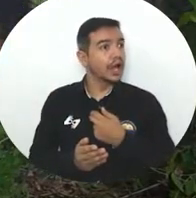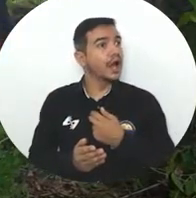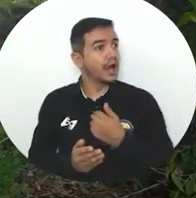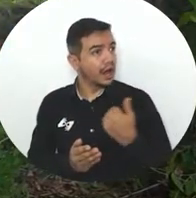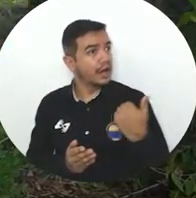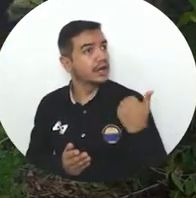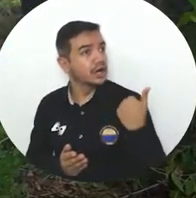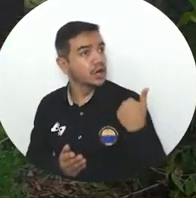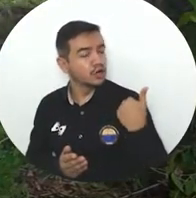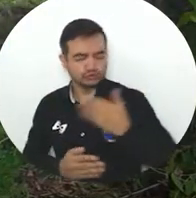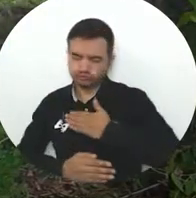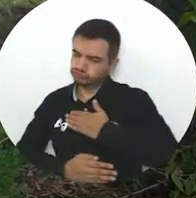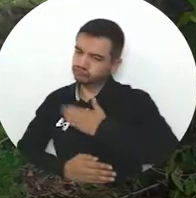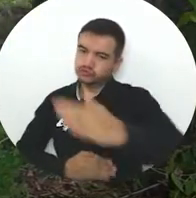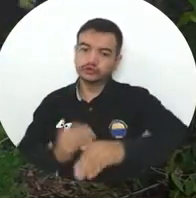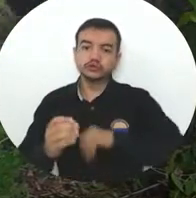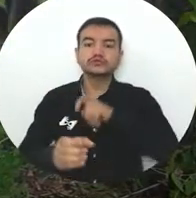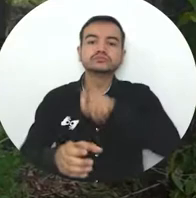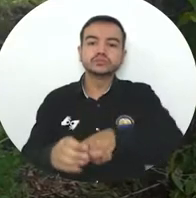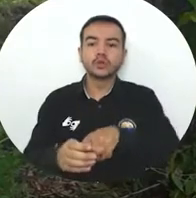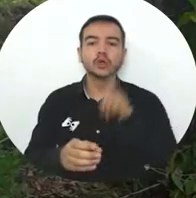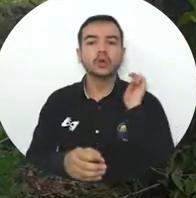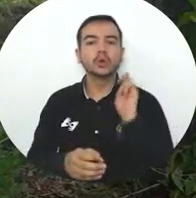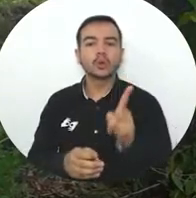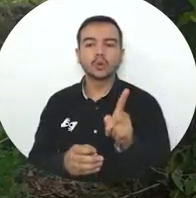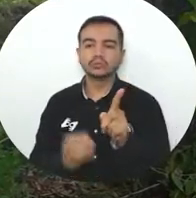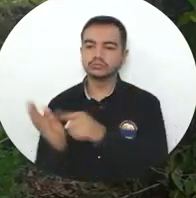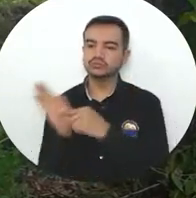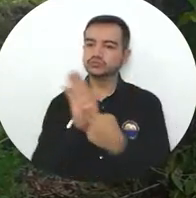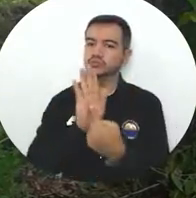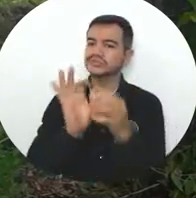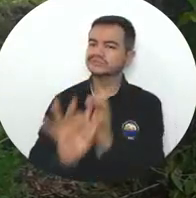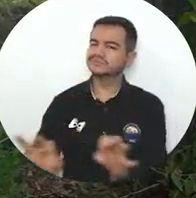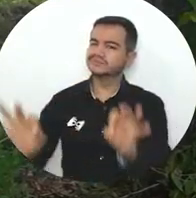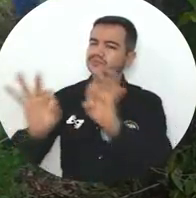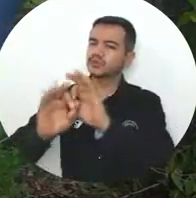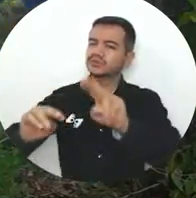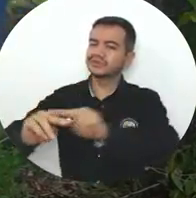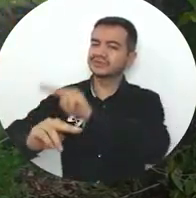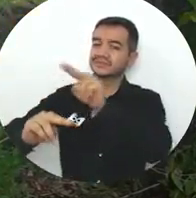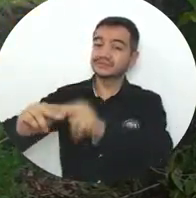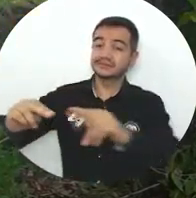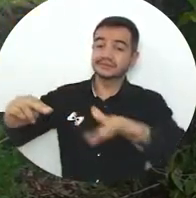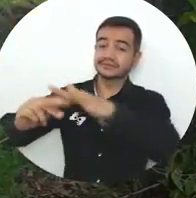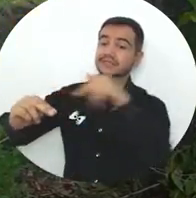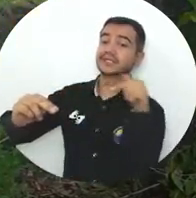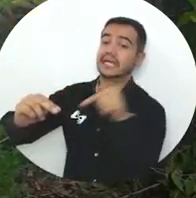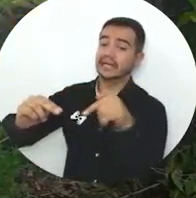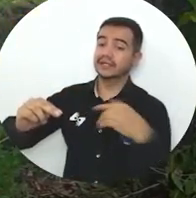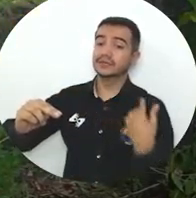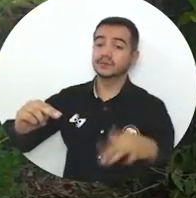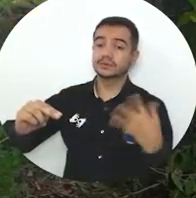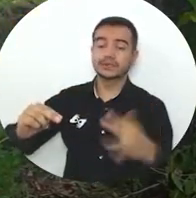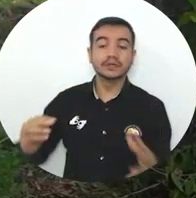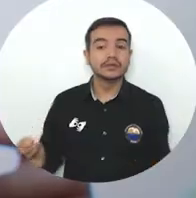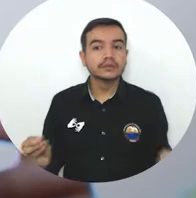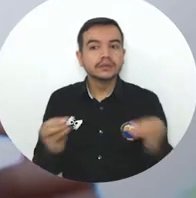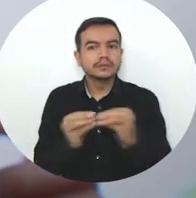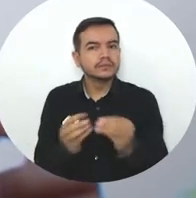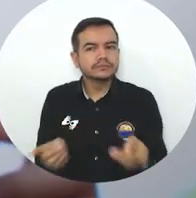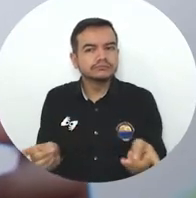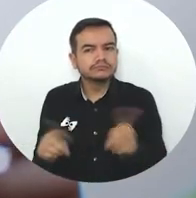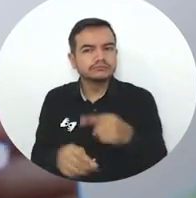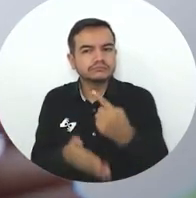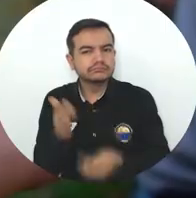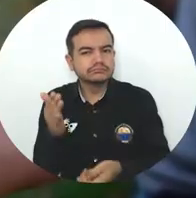no solamente por mostrar la importancia que tiene la naturaleza en nuestra región, sino también